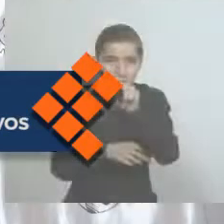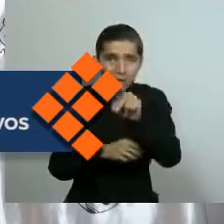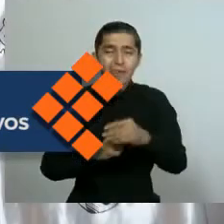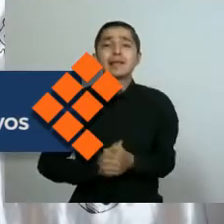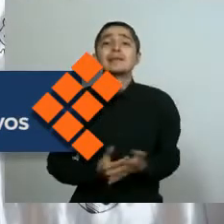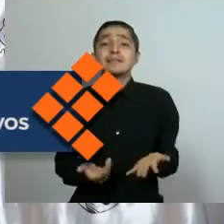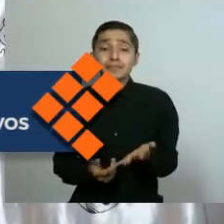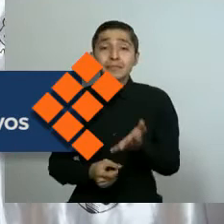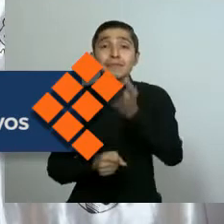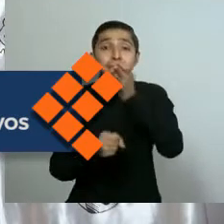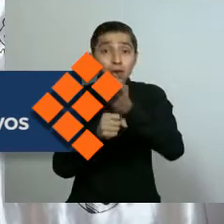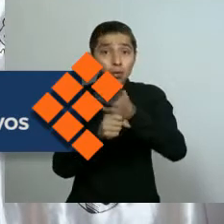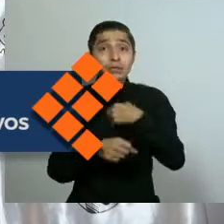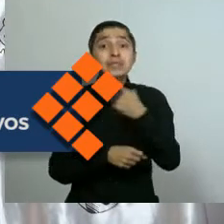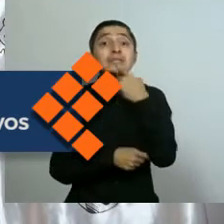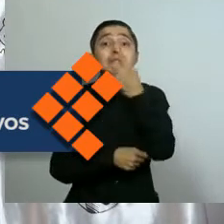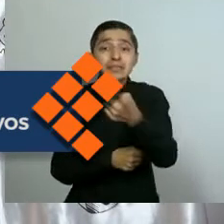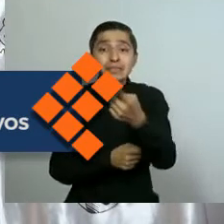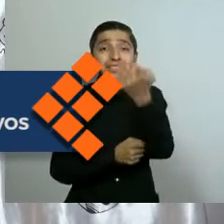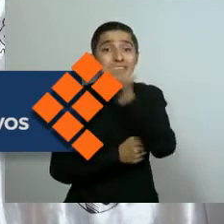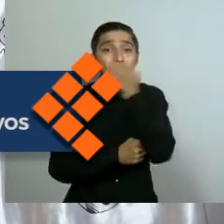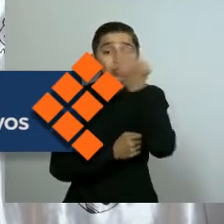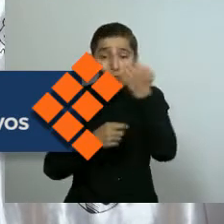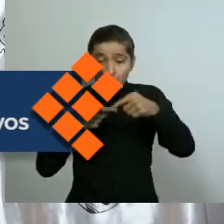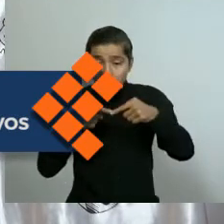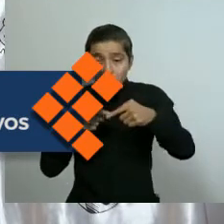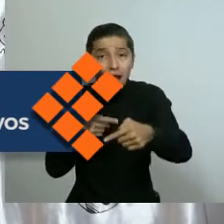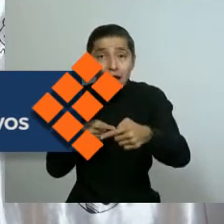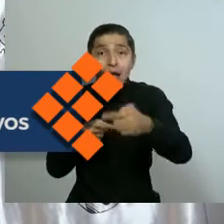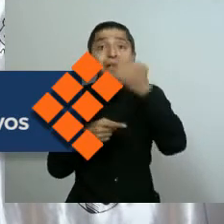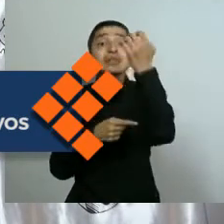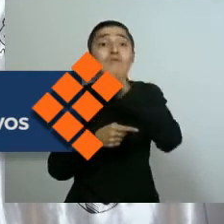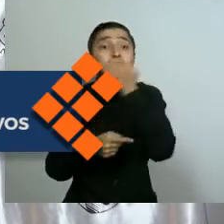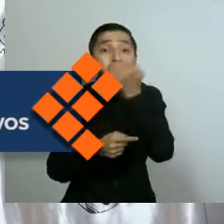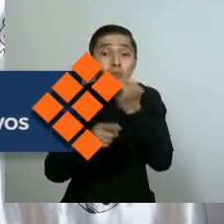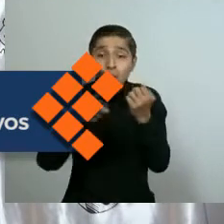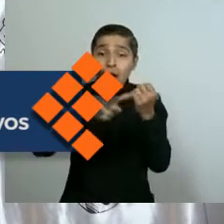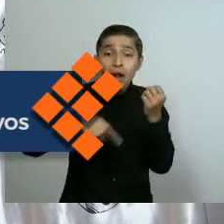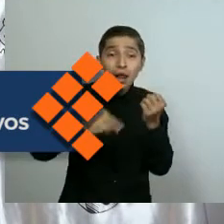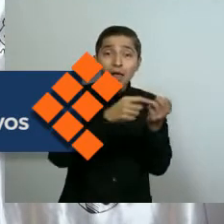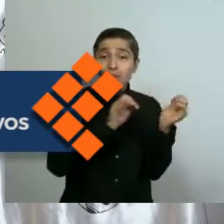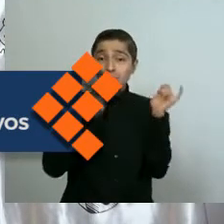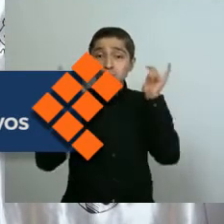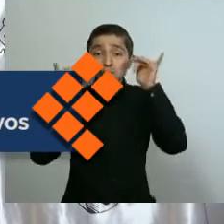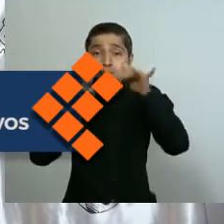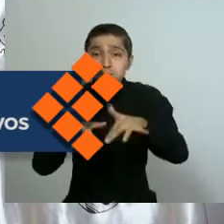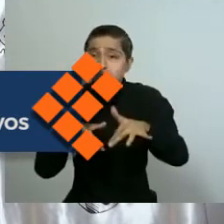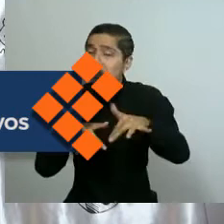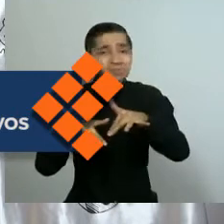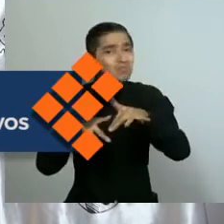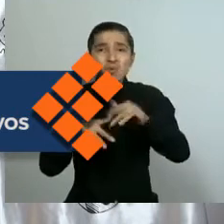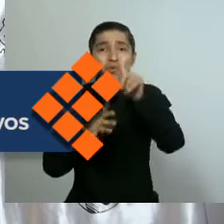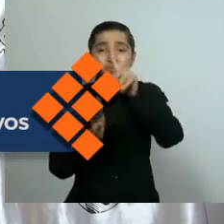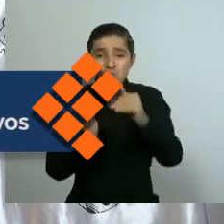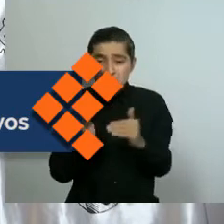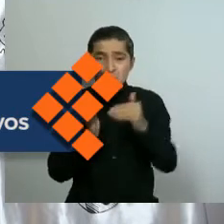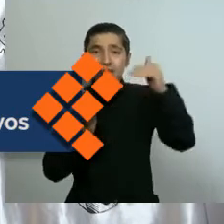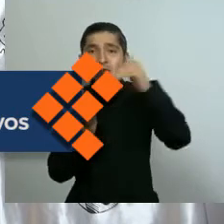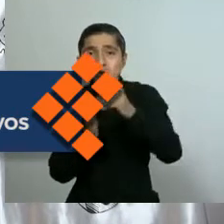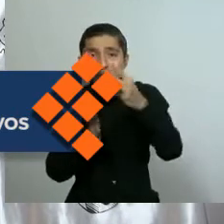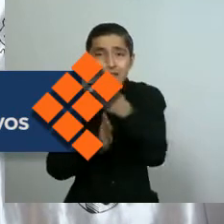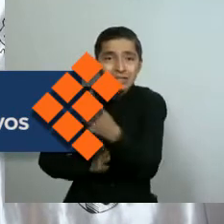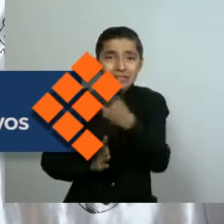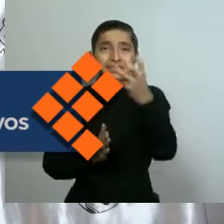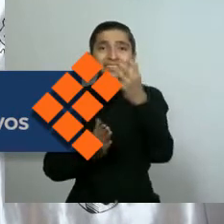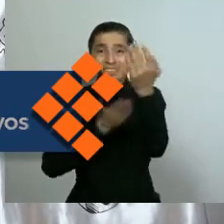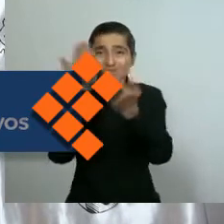En este ciclo escolar no regresarán a clases presenciales los más de